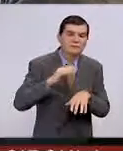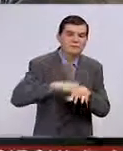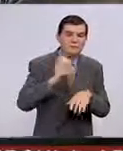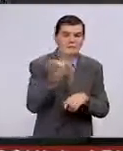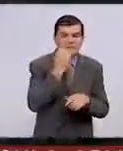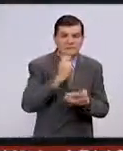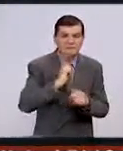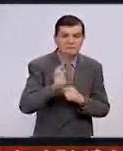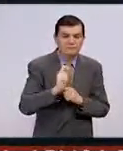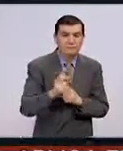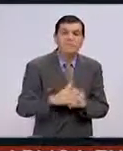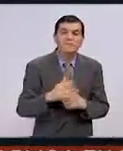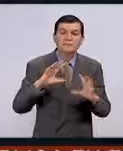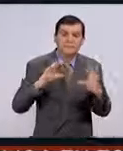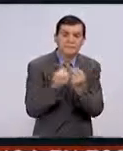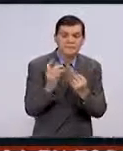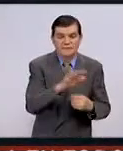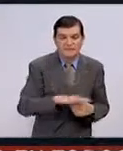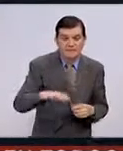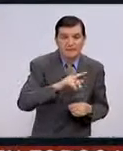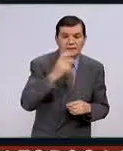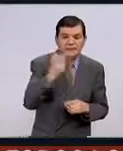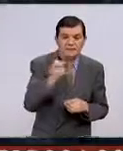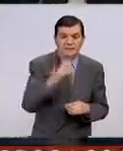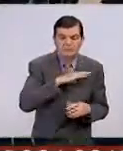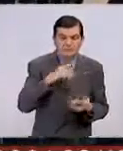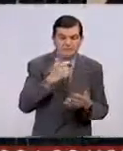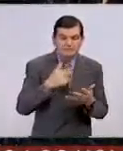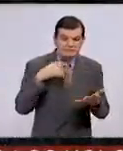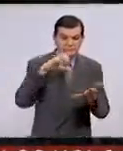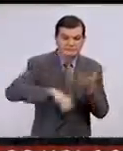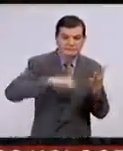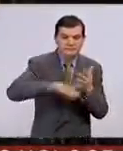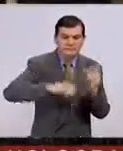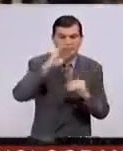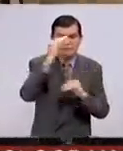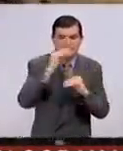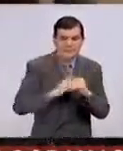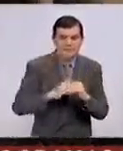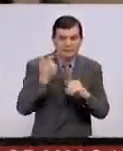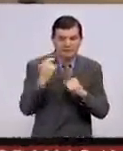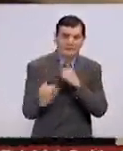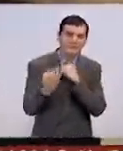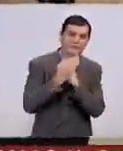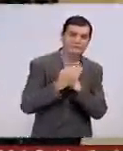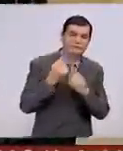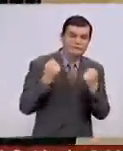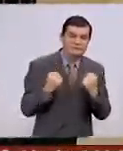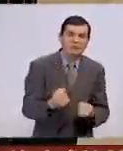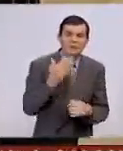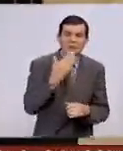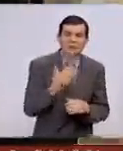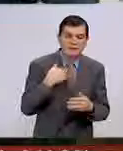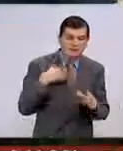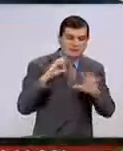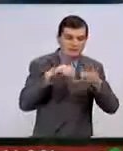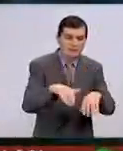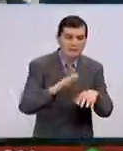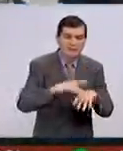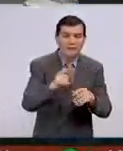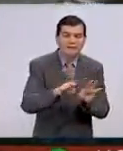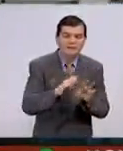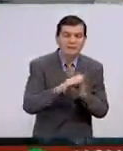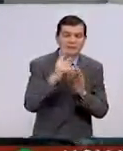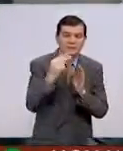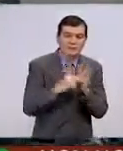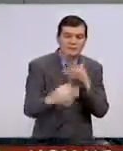colegiaturas todas esas deducciones personales se pueden aplicar para obtener un saldo a favor antes de llenar su declaración anual